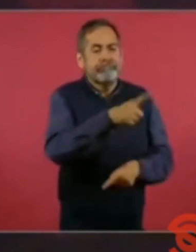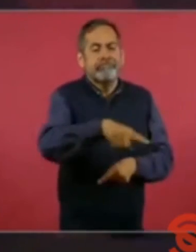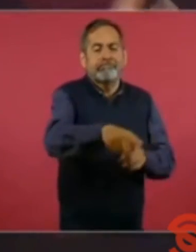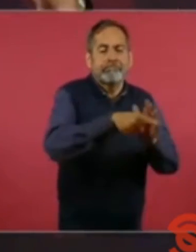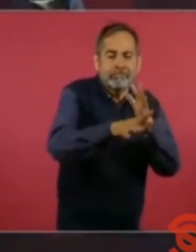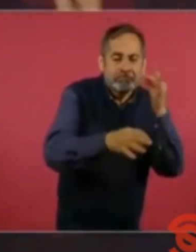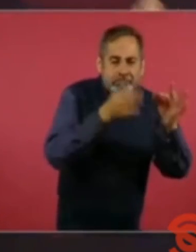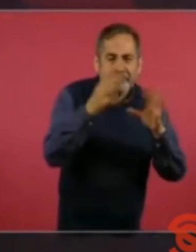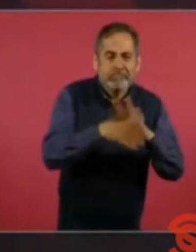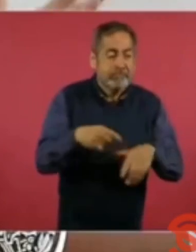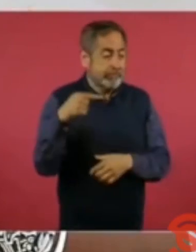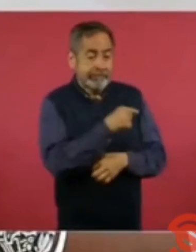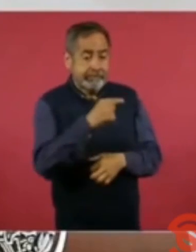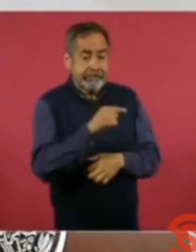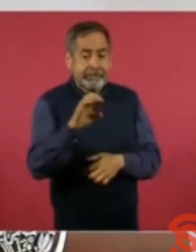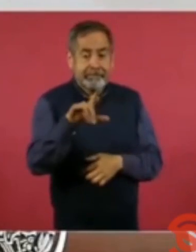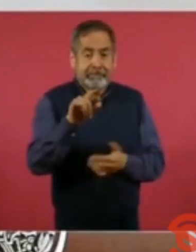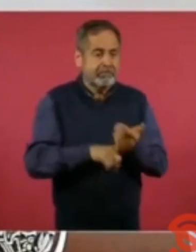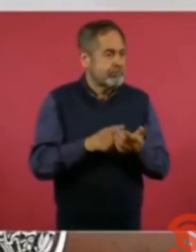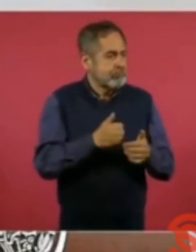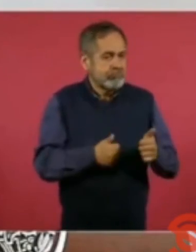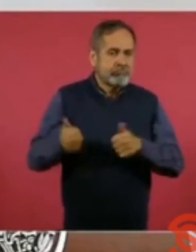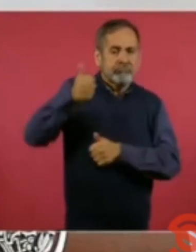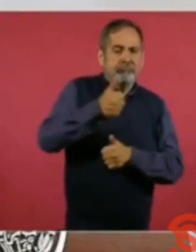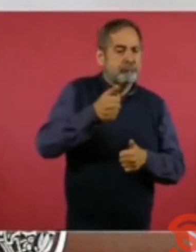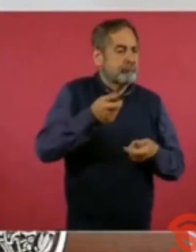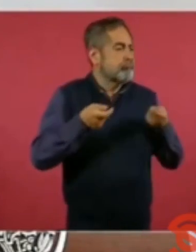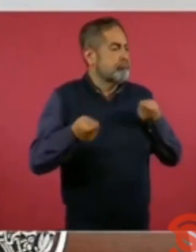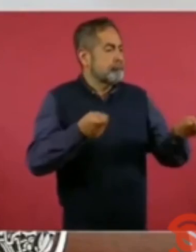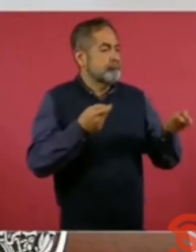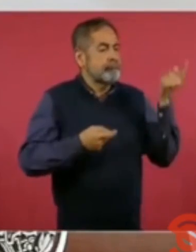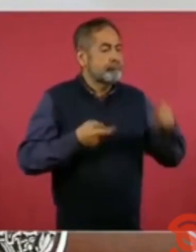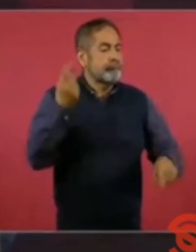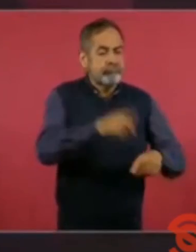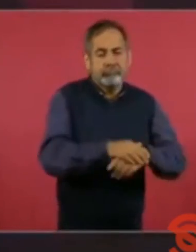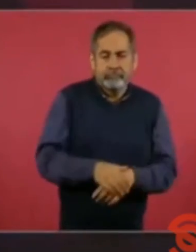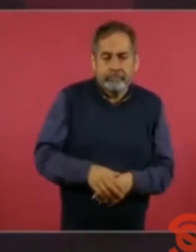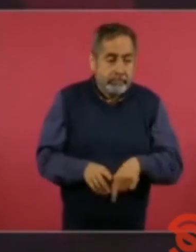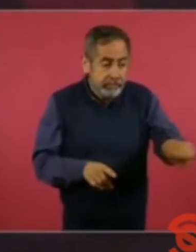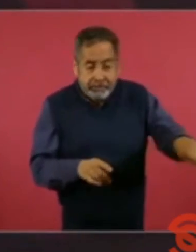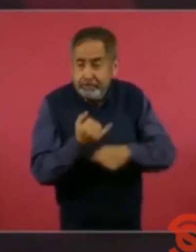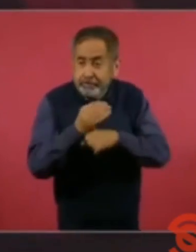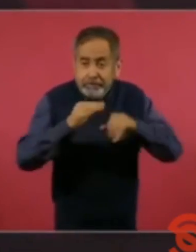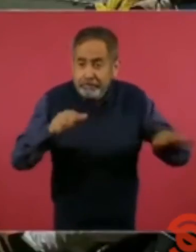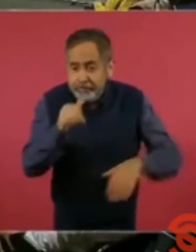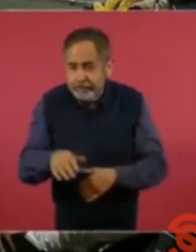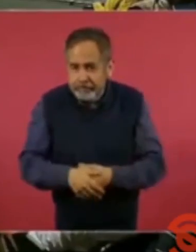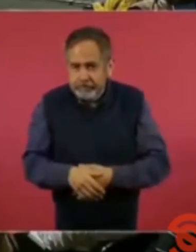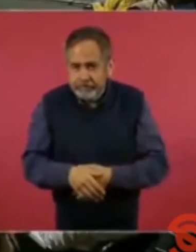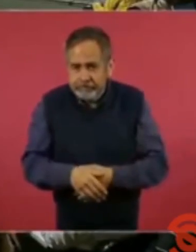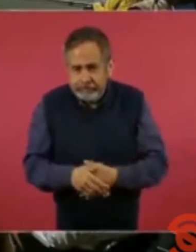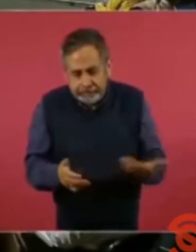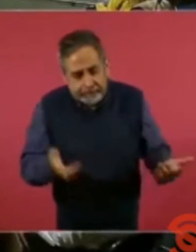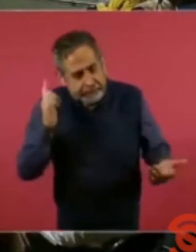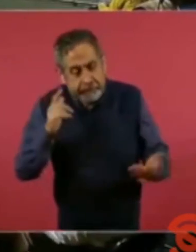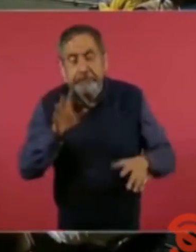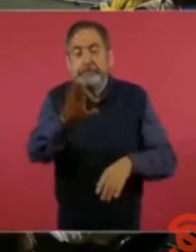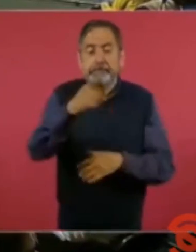jefe de la mayoría de los directivos de los medios de